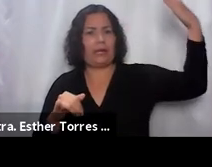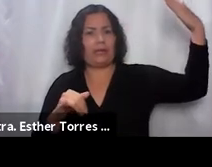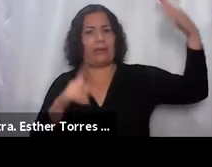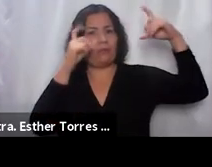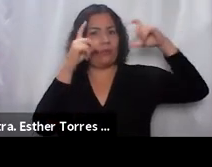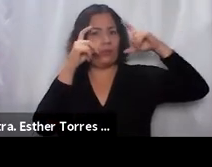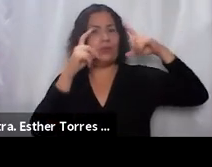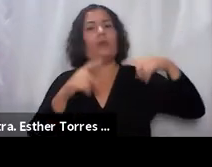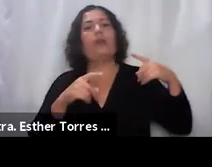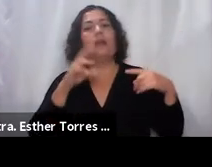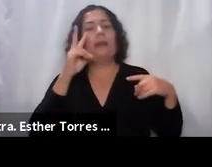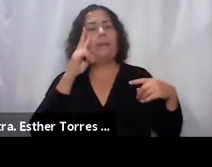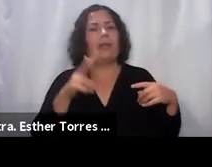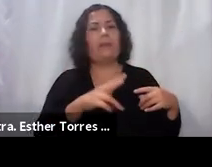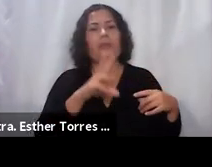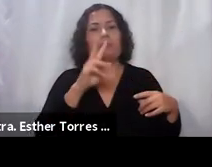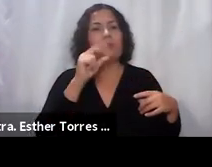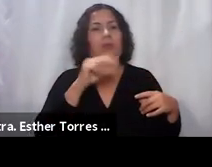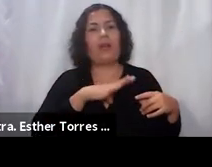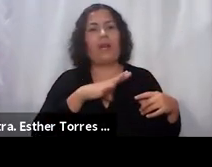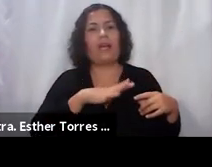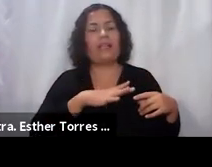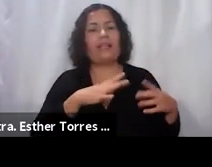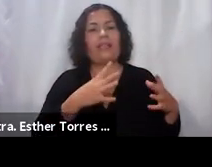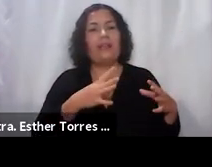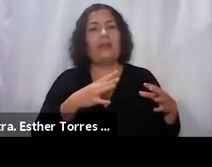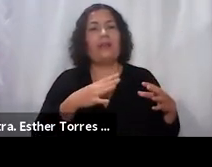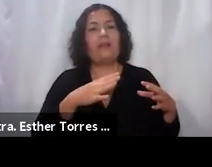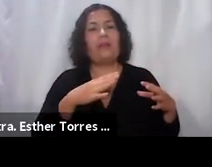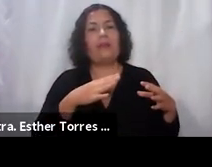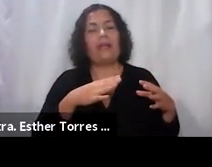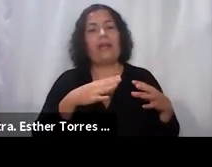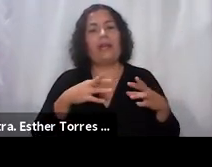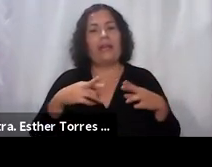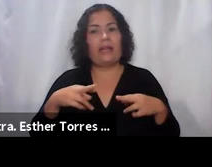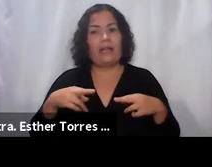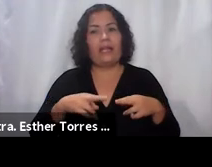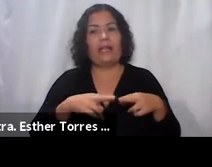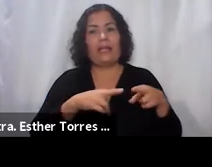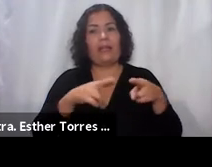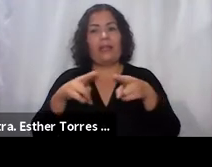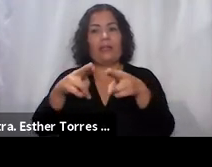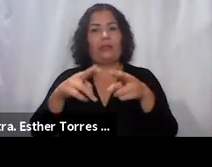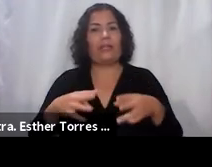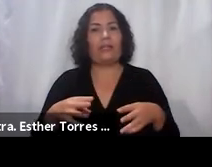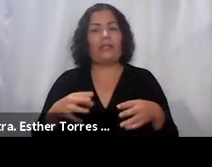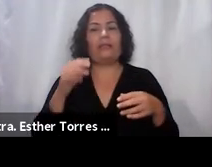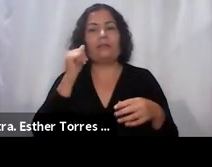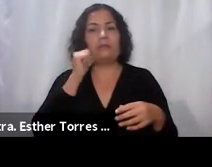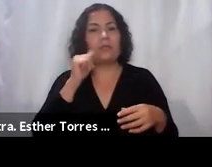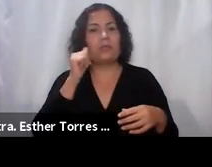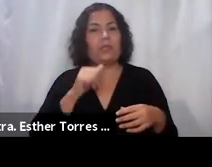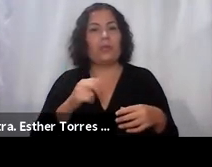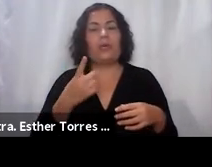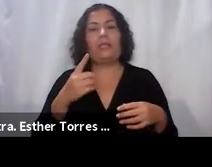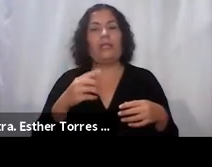camellón, pues no hay una ruta continua, ¿no? Accesible de una acera al otro